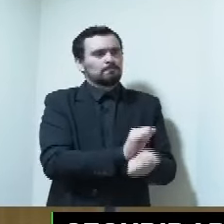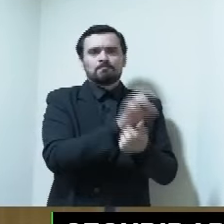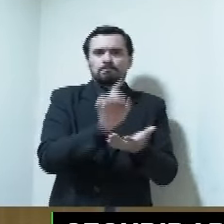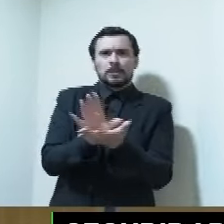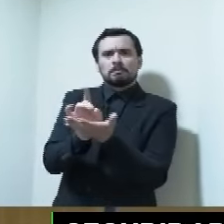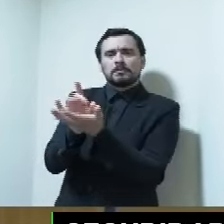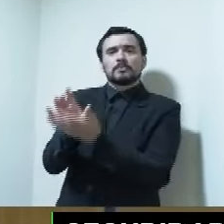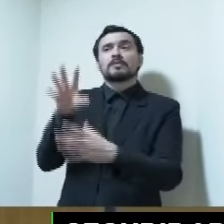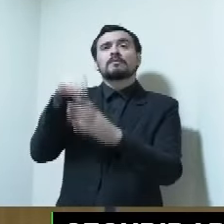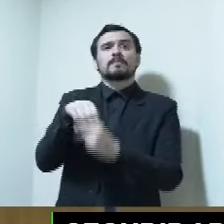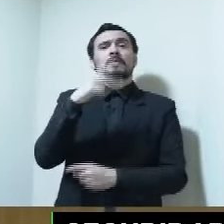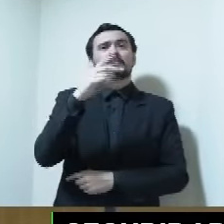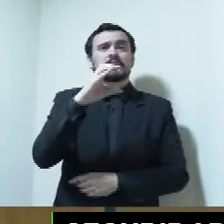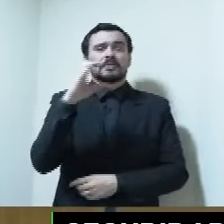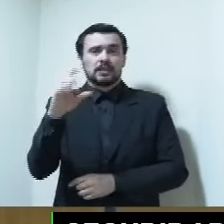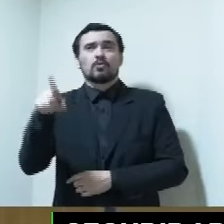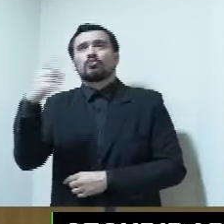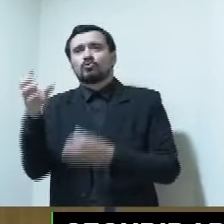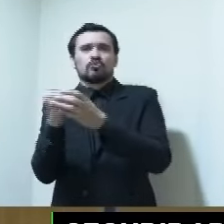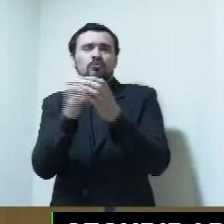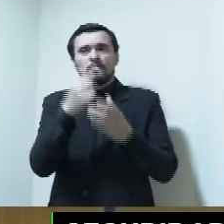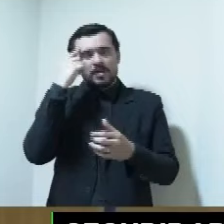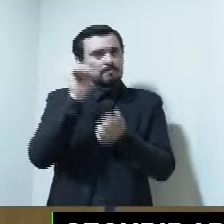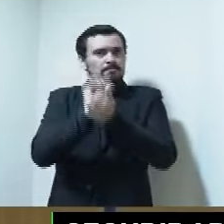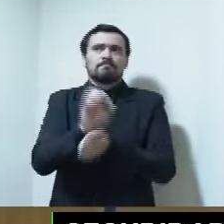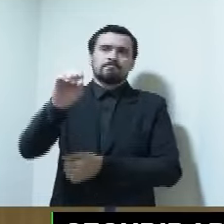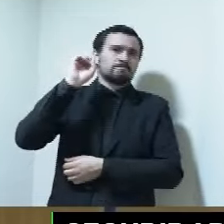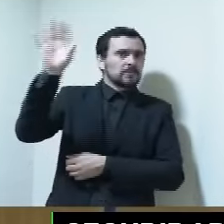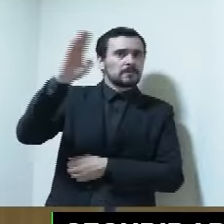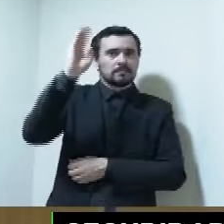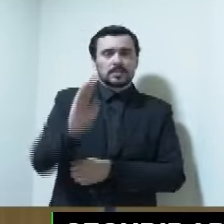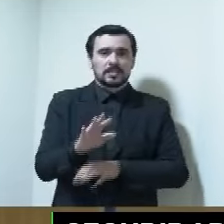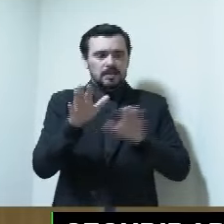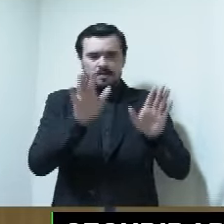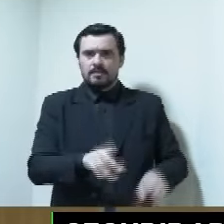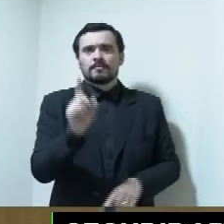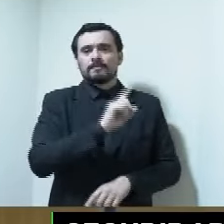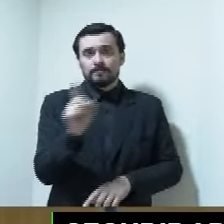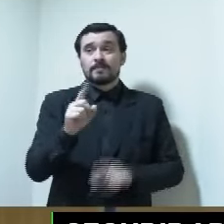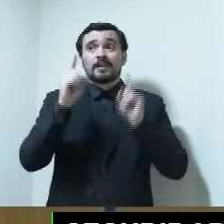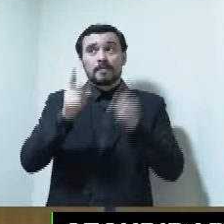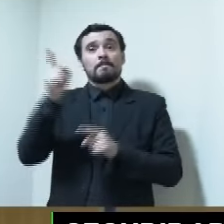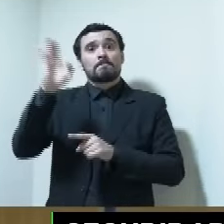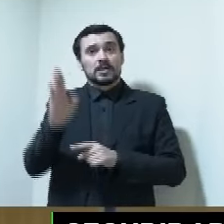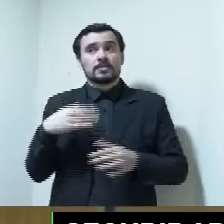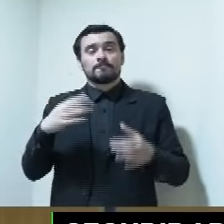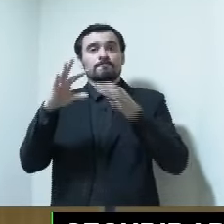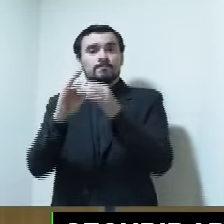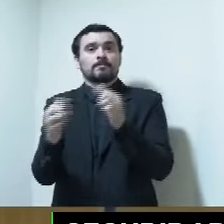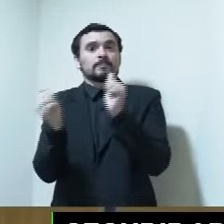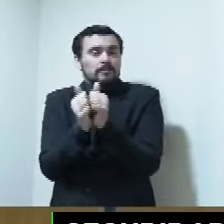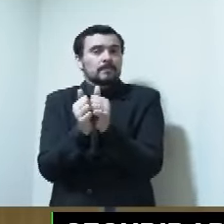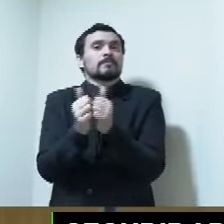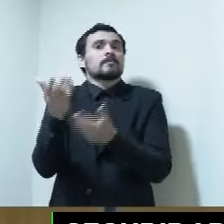vinculados al PCC y otros grupos para ser recluidos en el Brasil. También con el Brasil realizamos el operativo